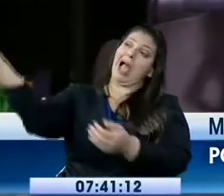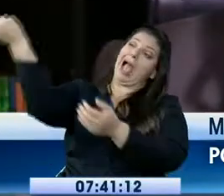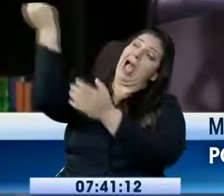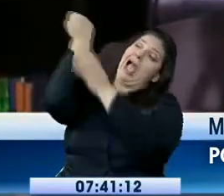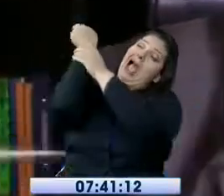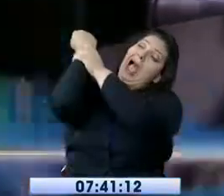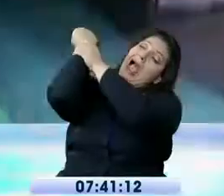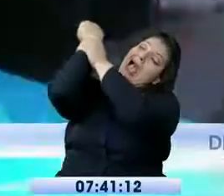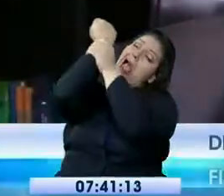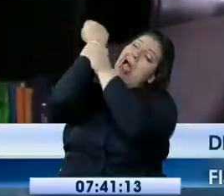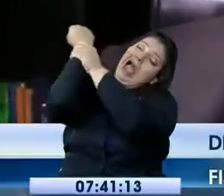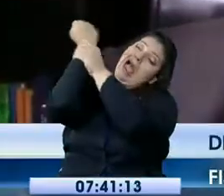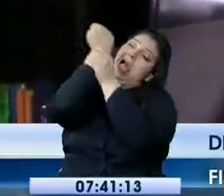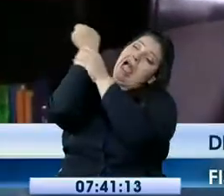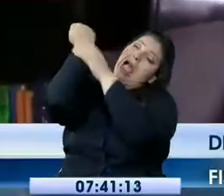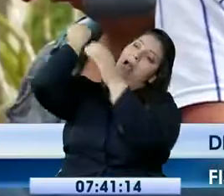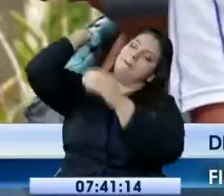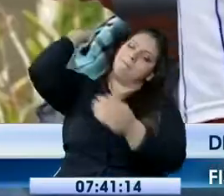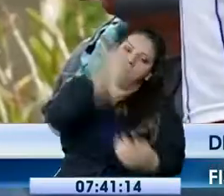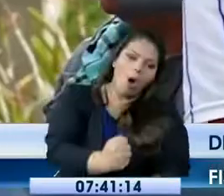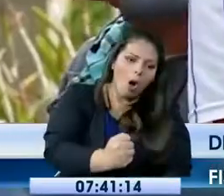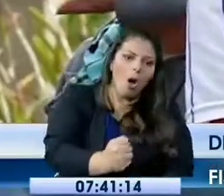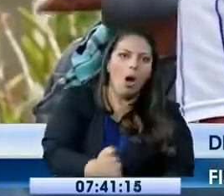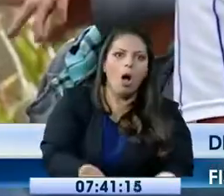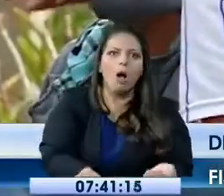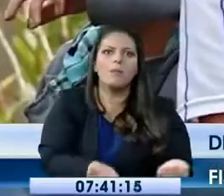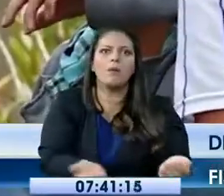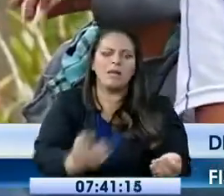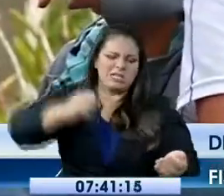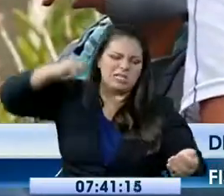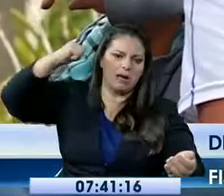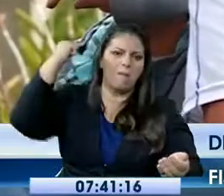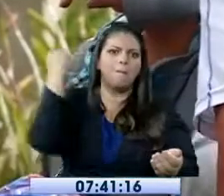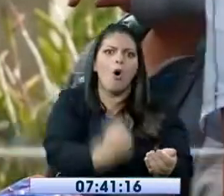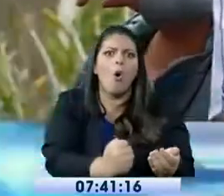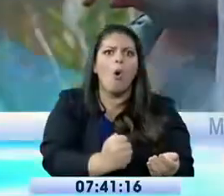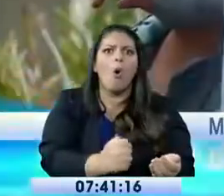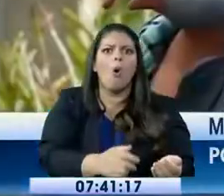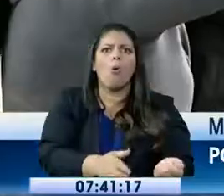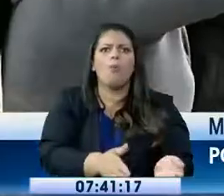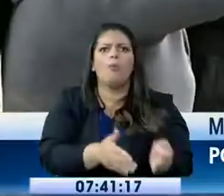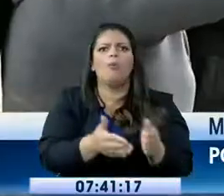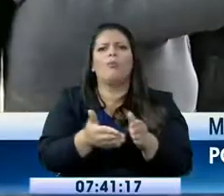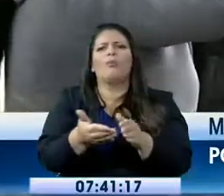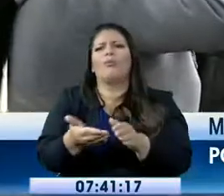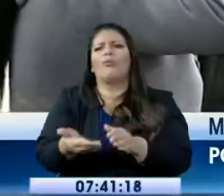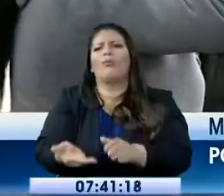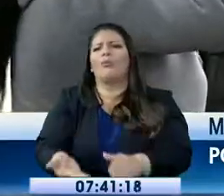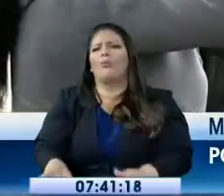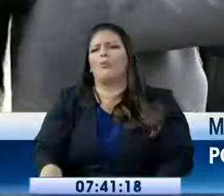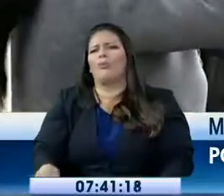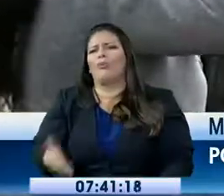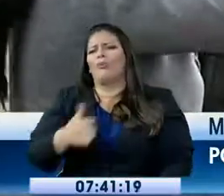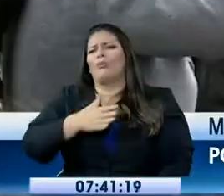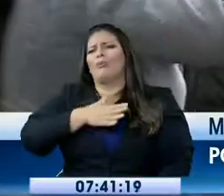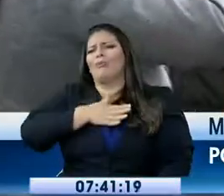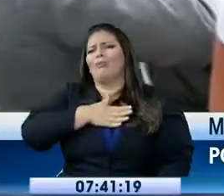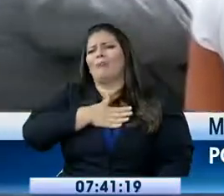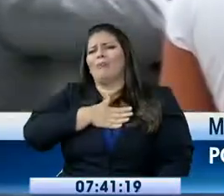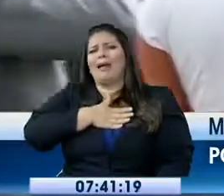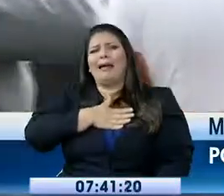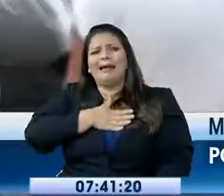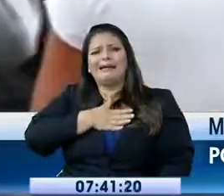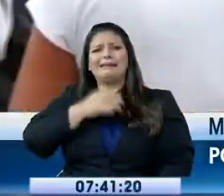lamentable suceso fue la tierna niña. Este acto de maldad del marido provocó, desgraciadamente, que el cuchillo se clavara en el rostro